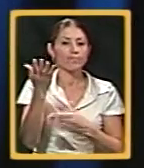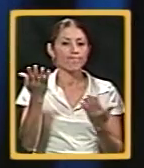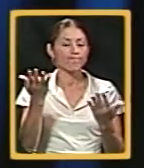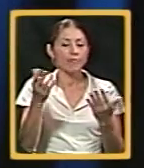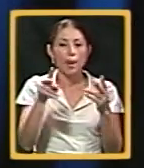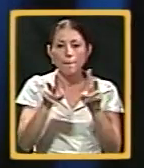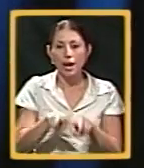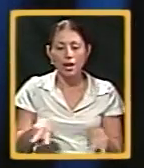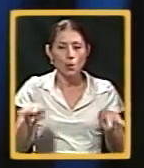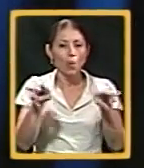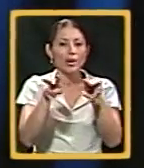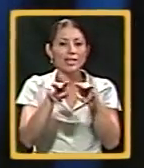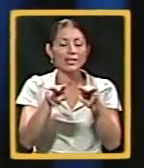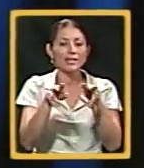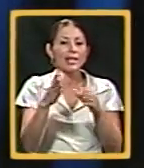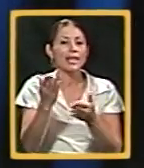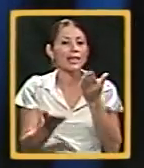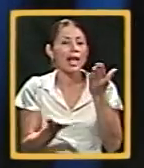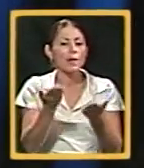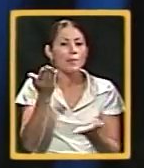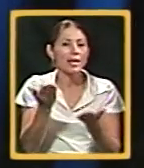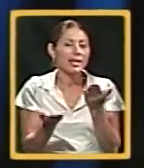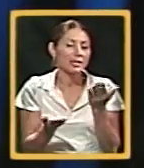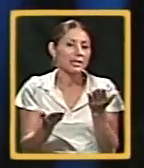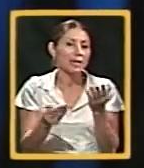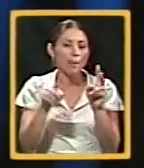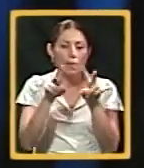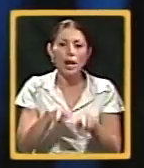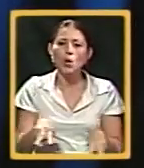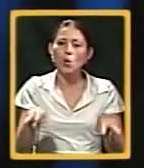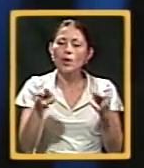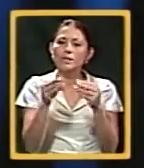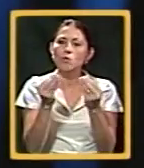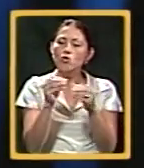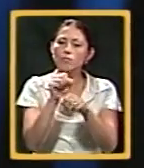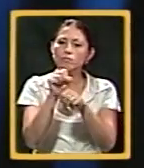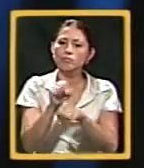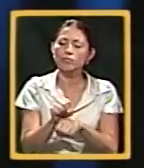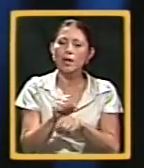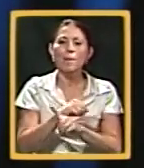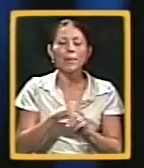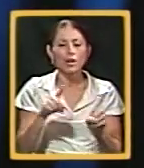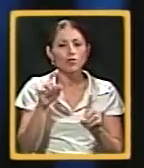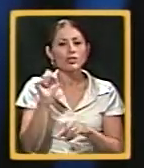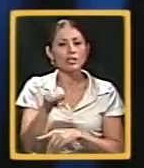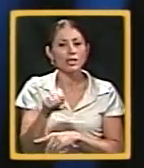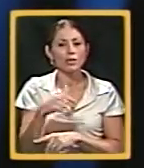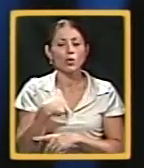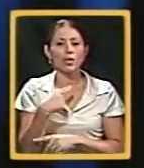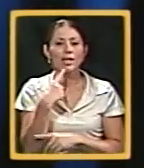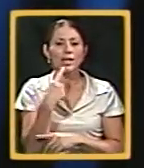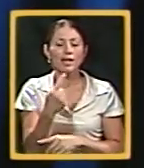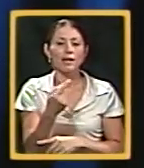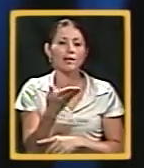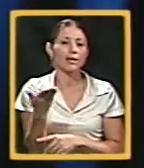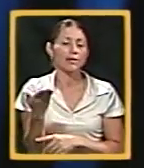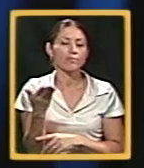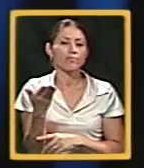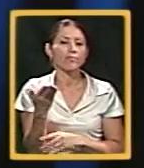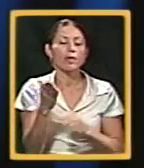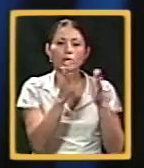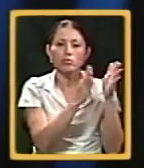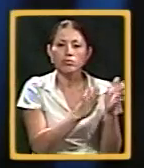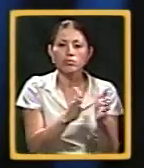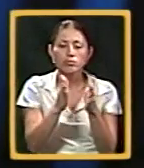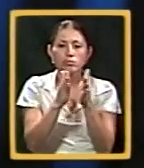valores tal vez muy provinciales, pero que sí, yo diría que forman para toda la